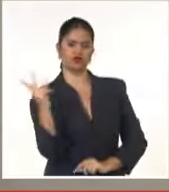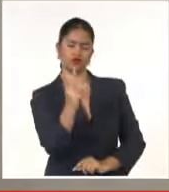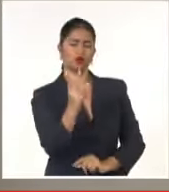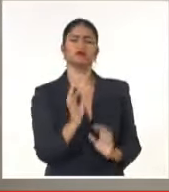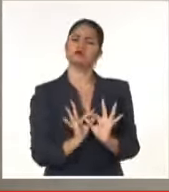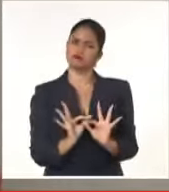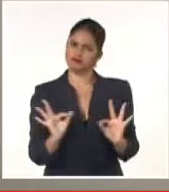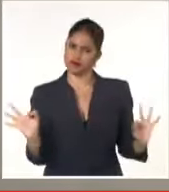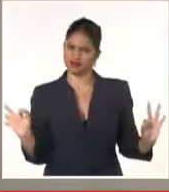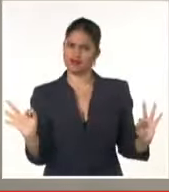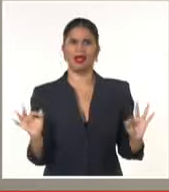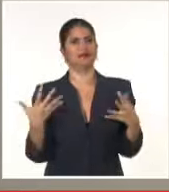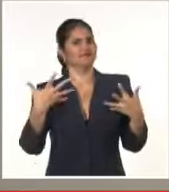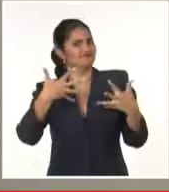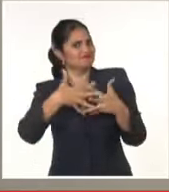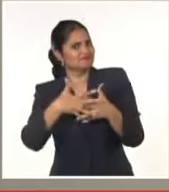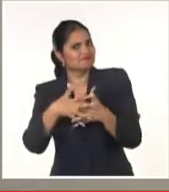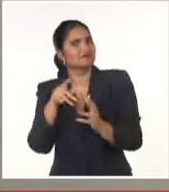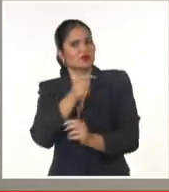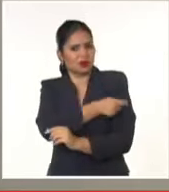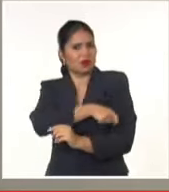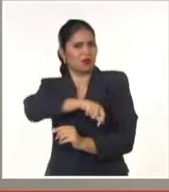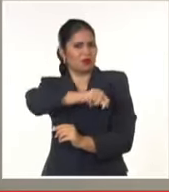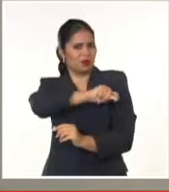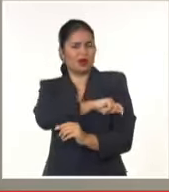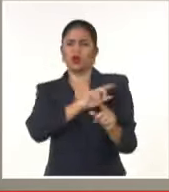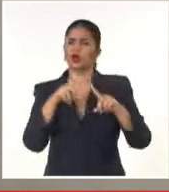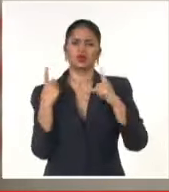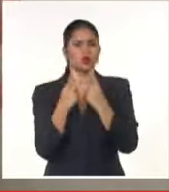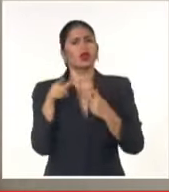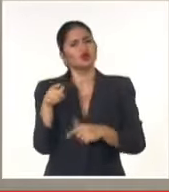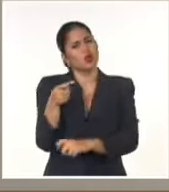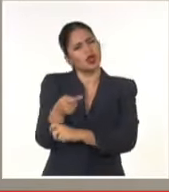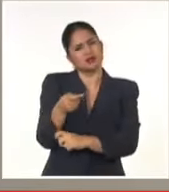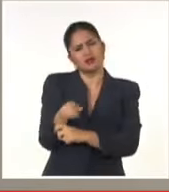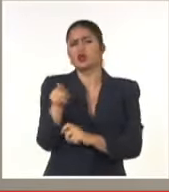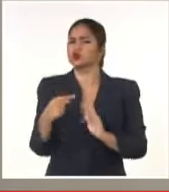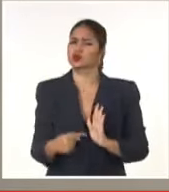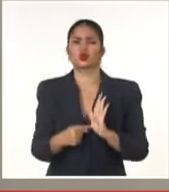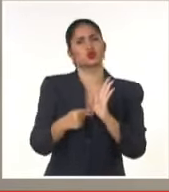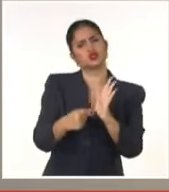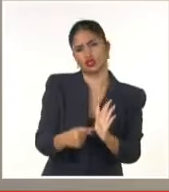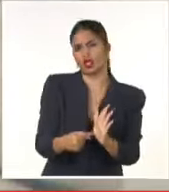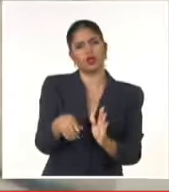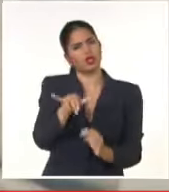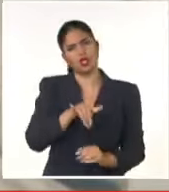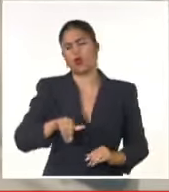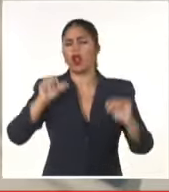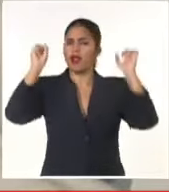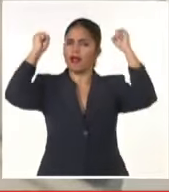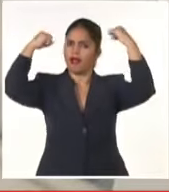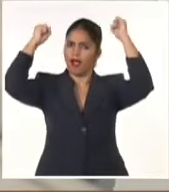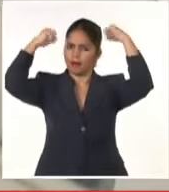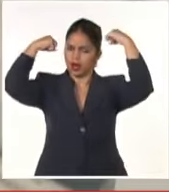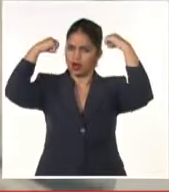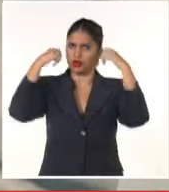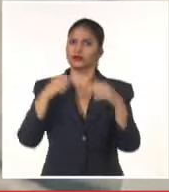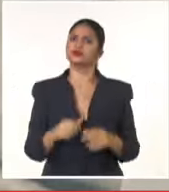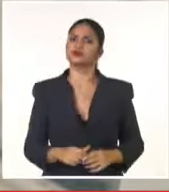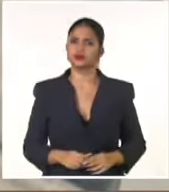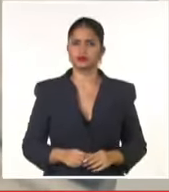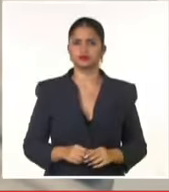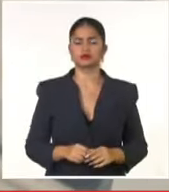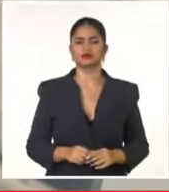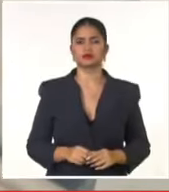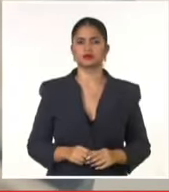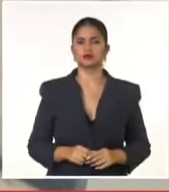llevaron, digamos, surgieron como los grandes líderes de esta revolución, sin olvidar a Camilo, como natural. Entre los grandes momentos